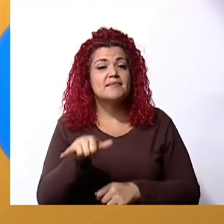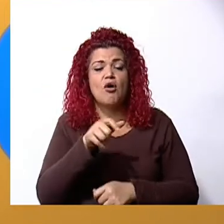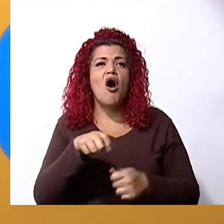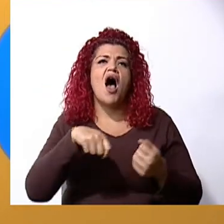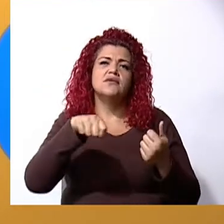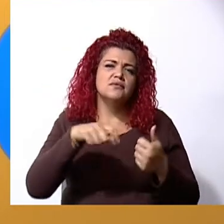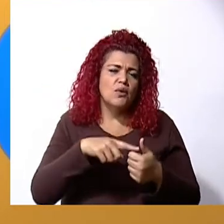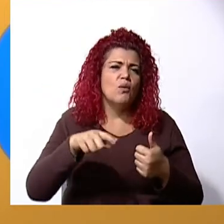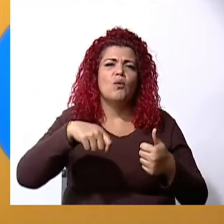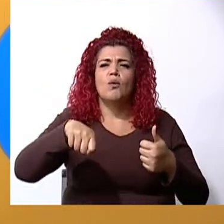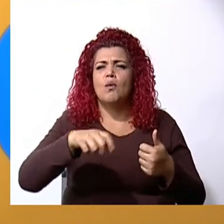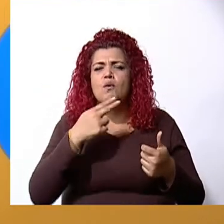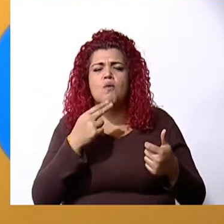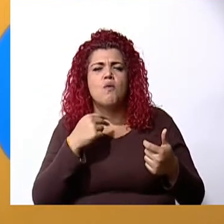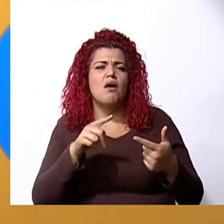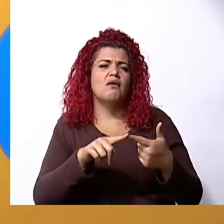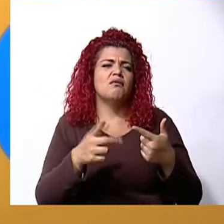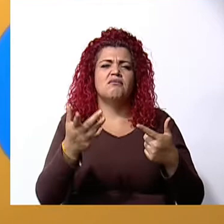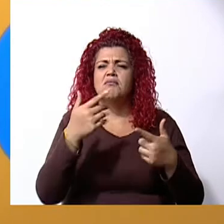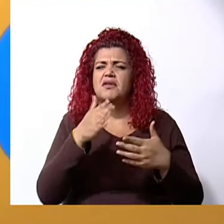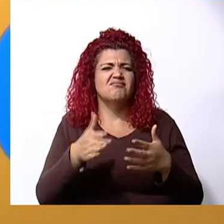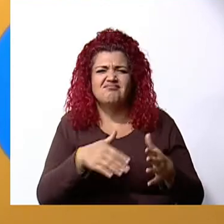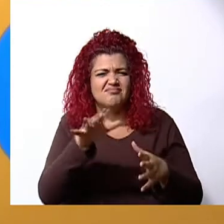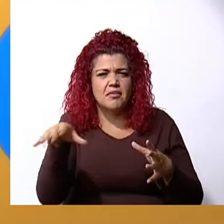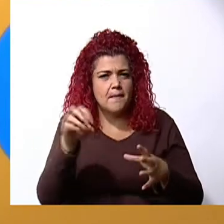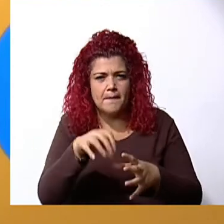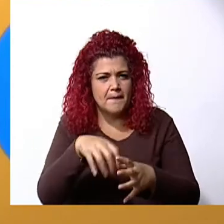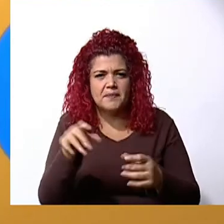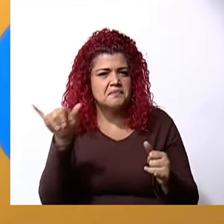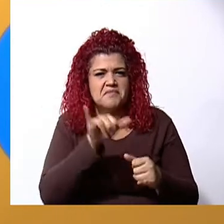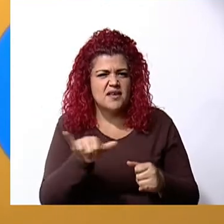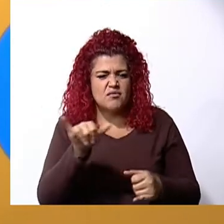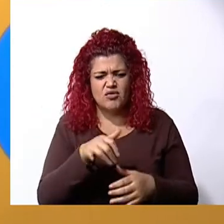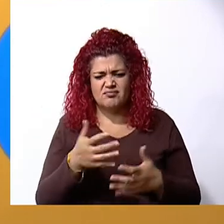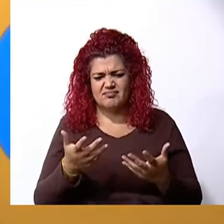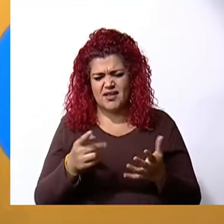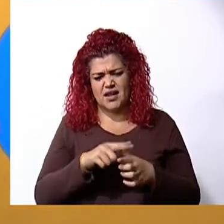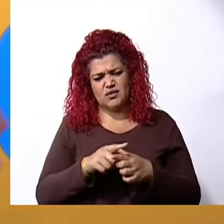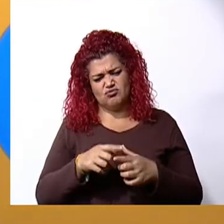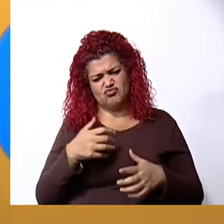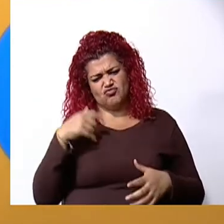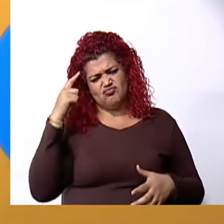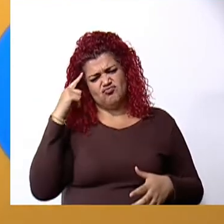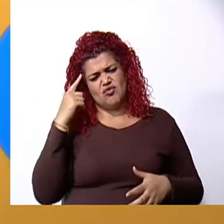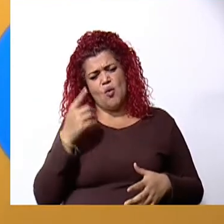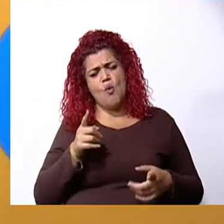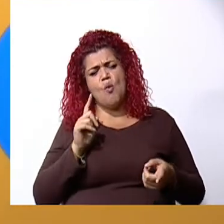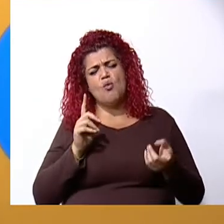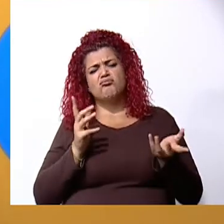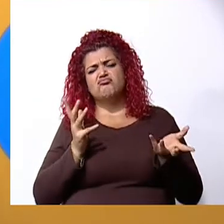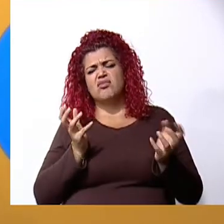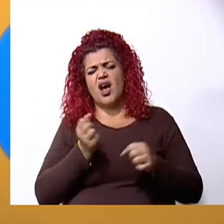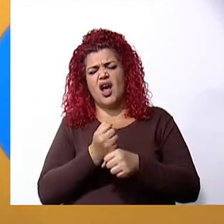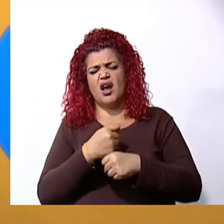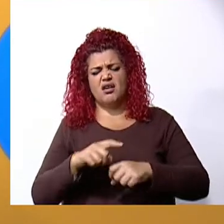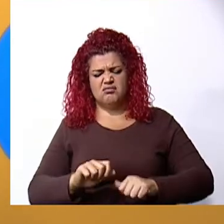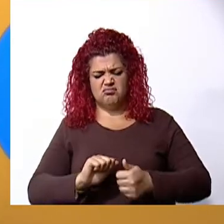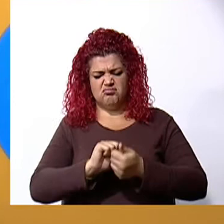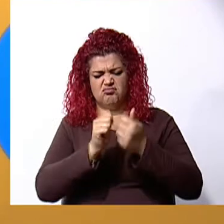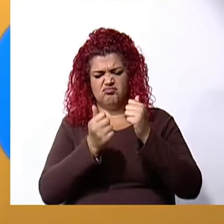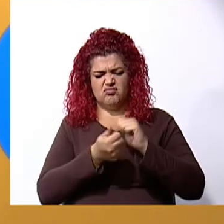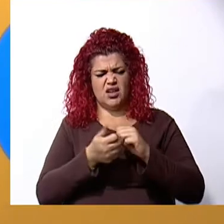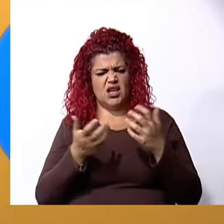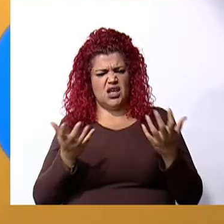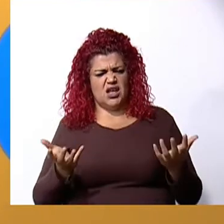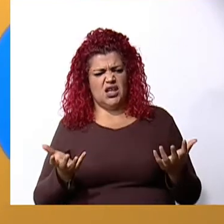los mismos. Entonces, ¿qué es lo que varía? Si yo hago más o menos galletas, si los ingredientes son los